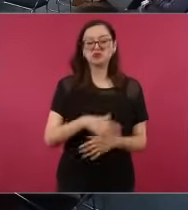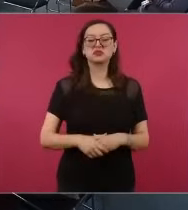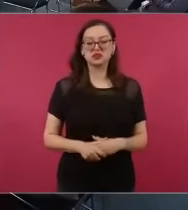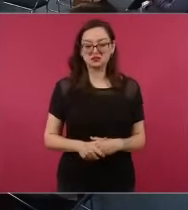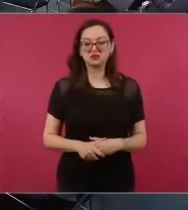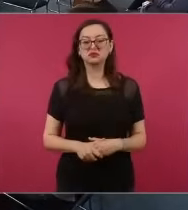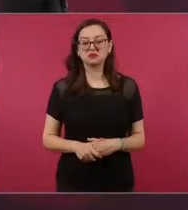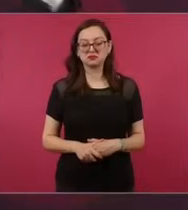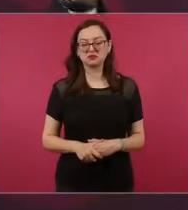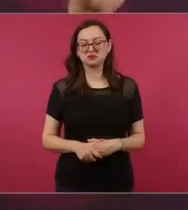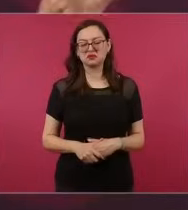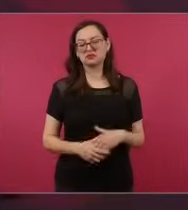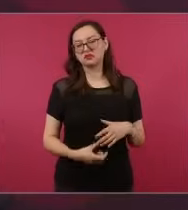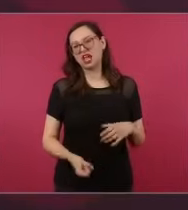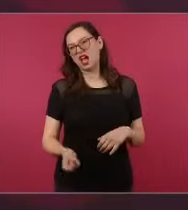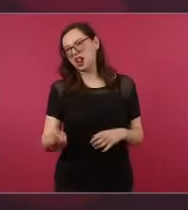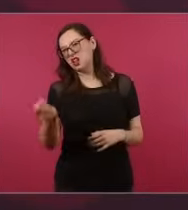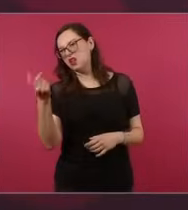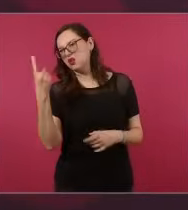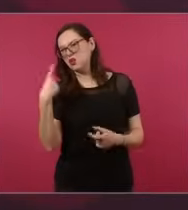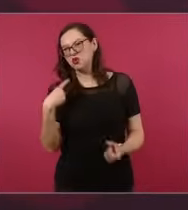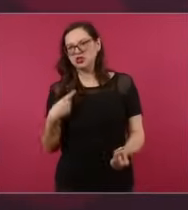Son muy pocos, ¿no?, que,